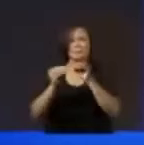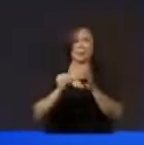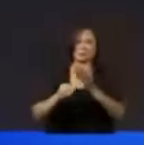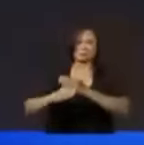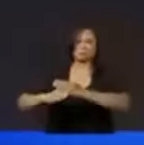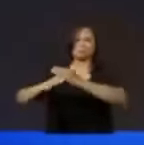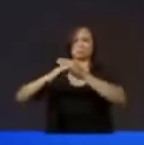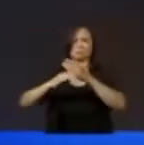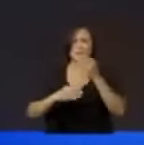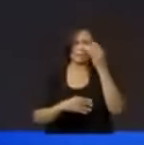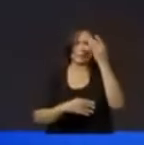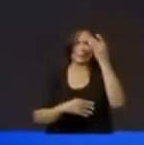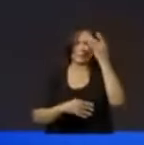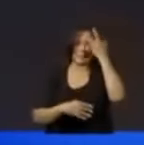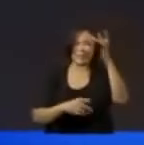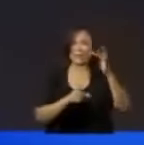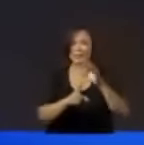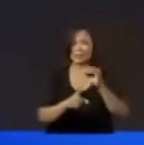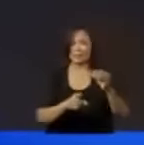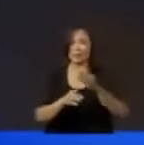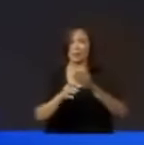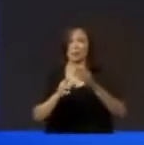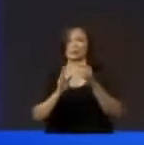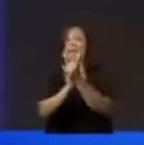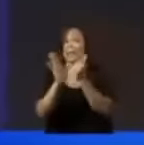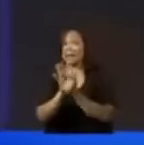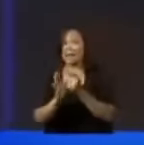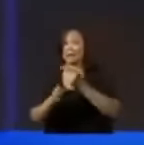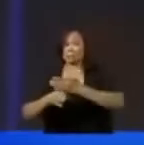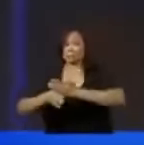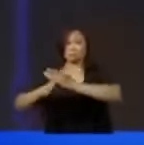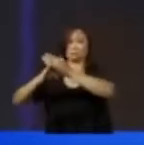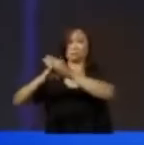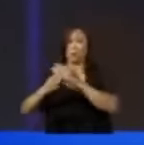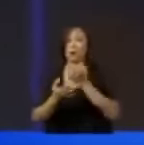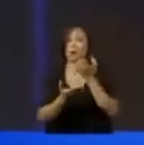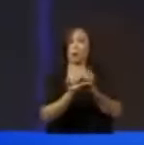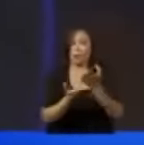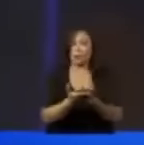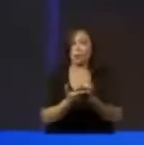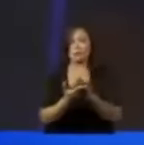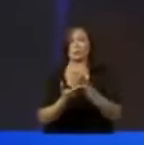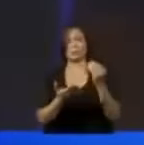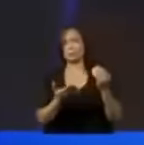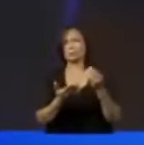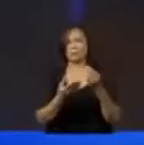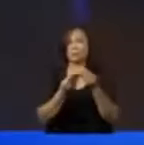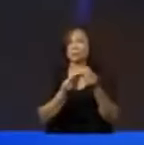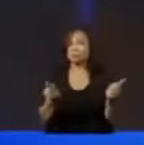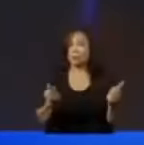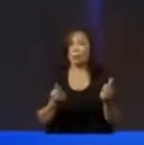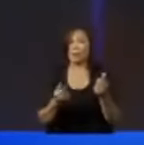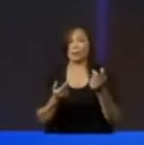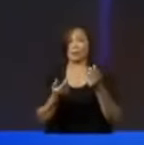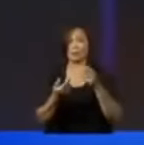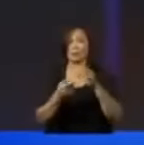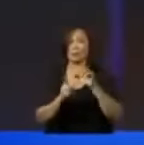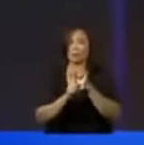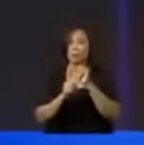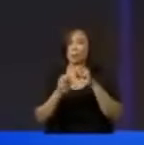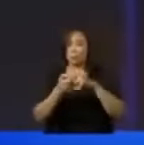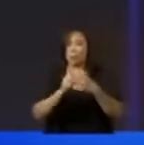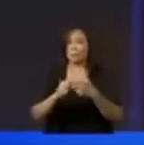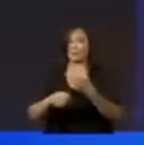ser una barrera inteligente, debe ser un muro jurídico, un muro económico que pueda suplirle a las